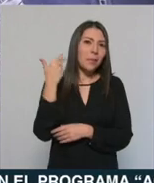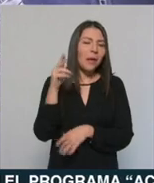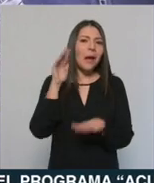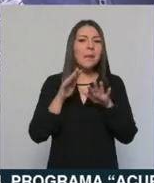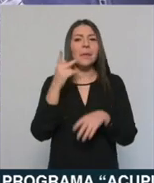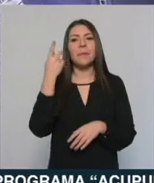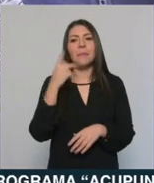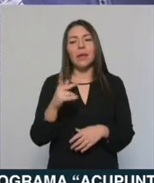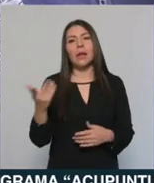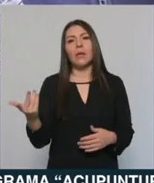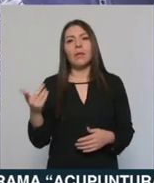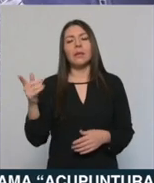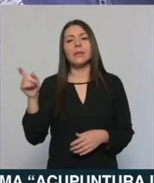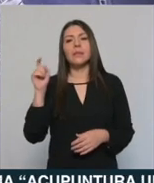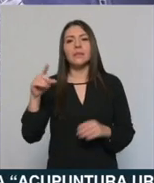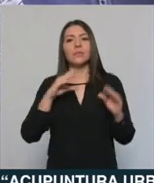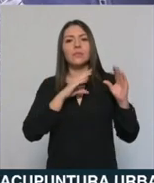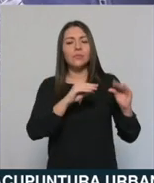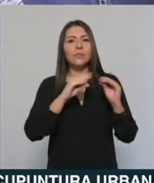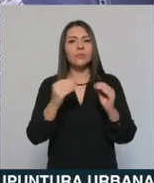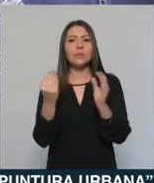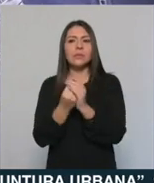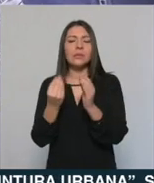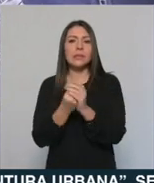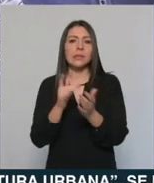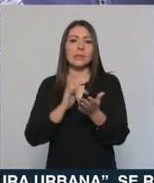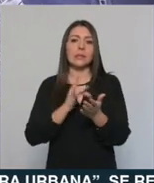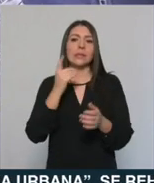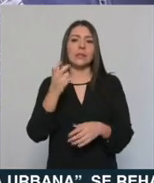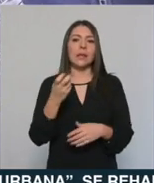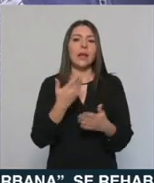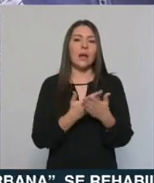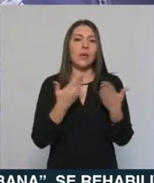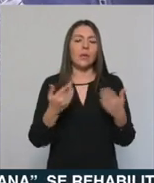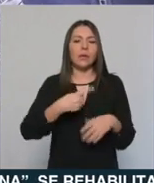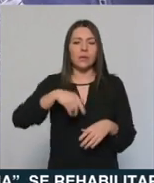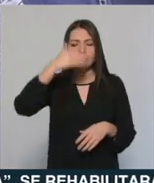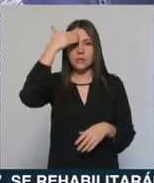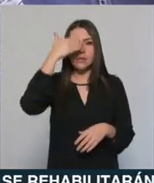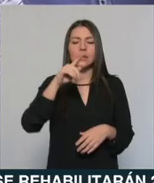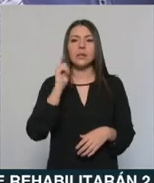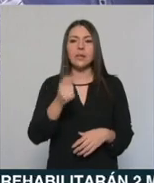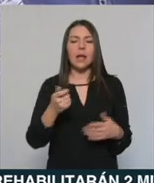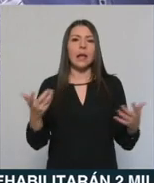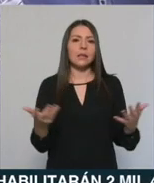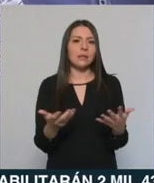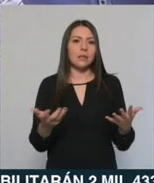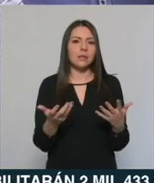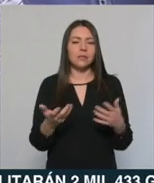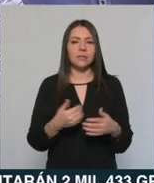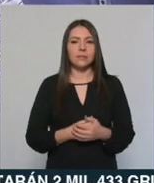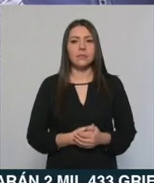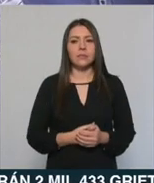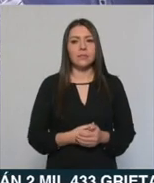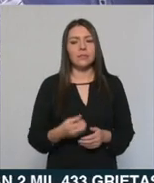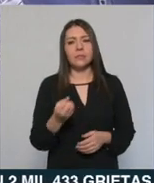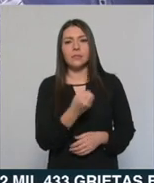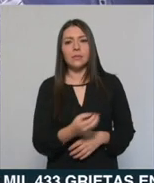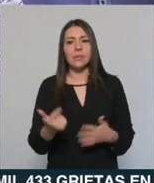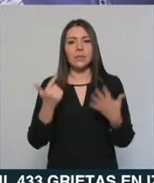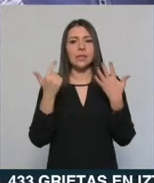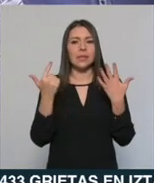nuestras capacitaciones que nos están dando, llevamos a cabo nuestros protocolos y somos 7 líneas de